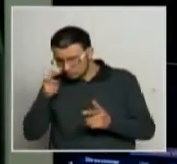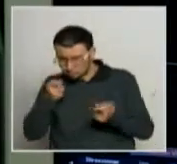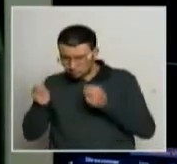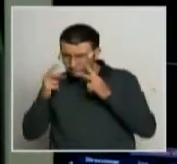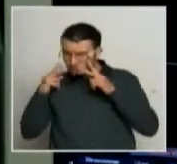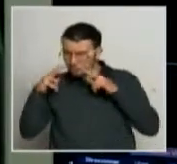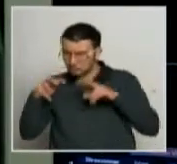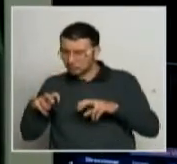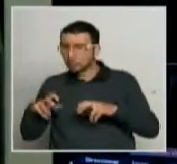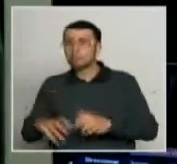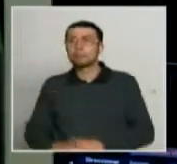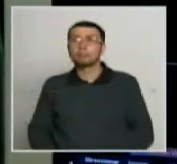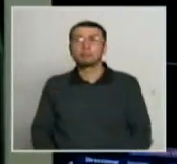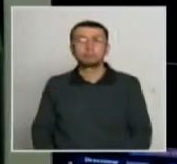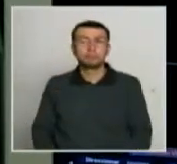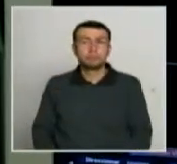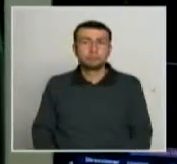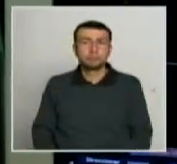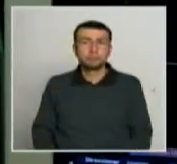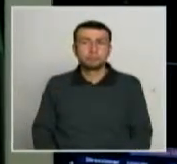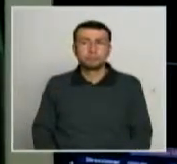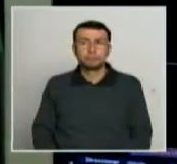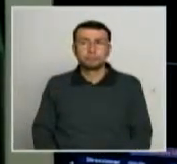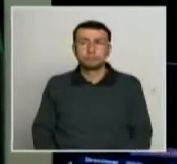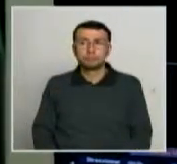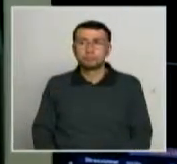Aquí variar lo que llamamos la escala